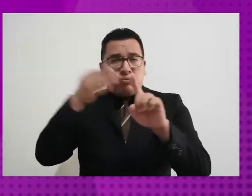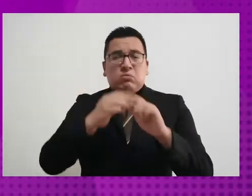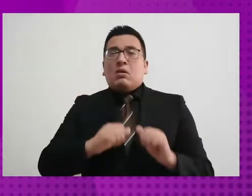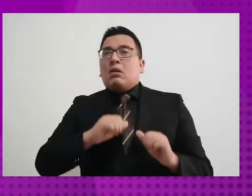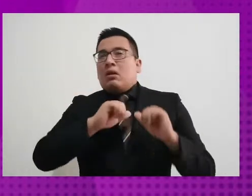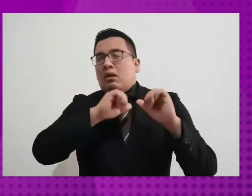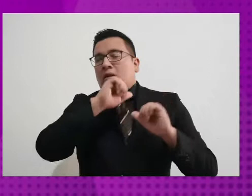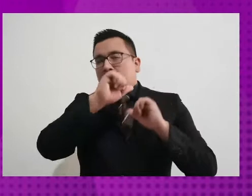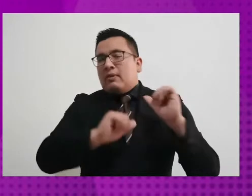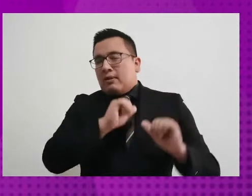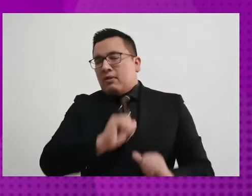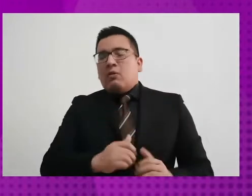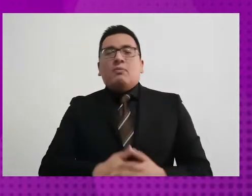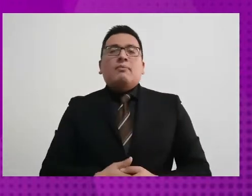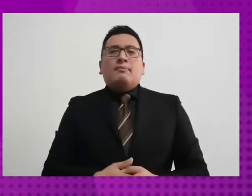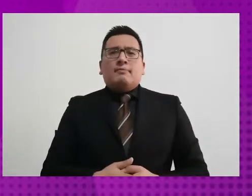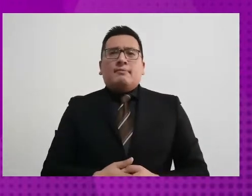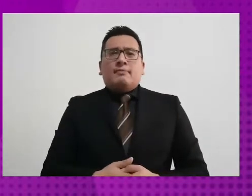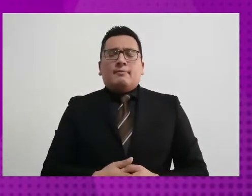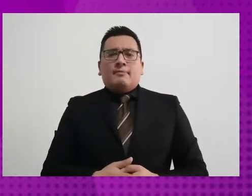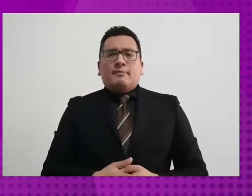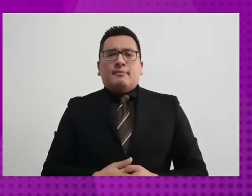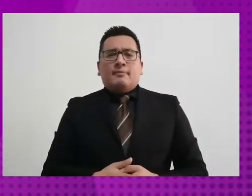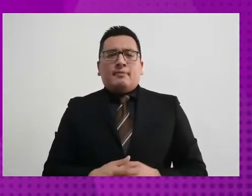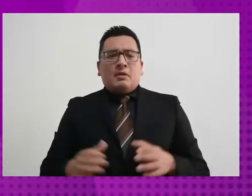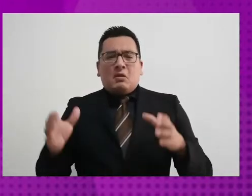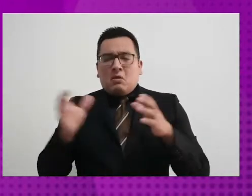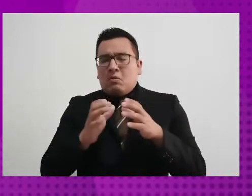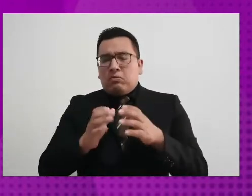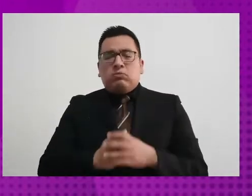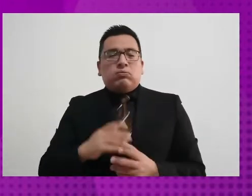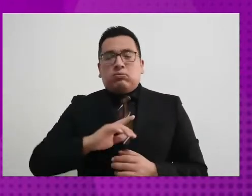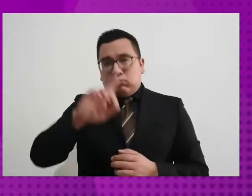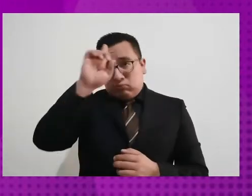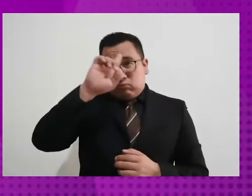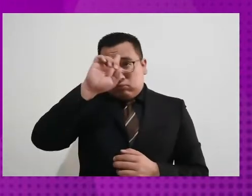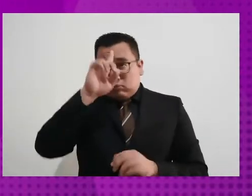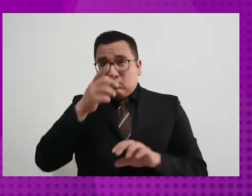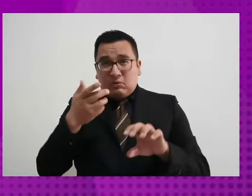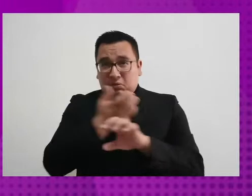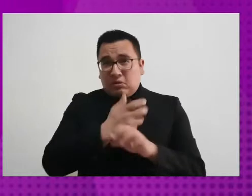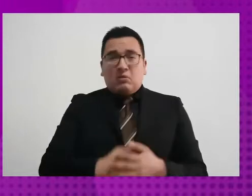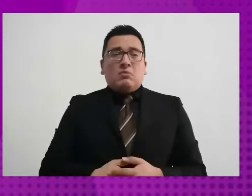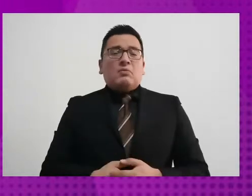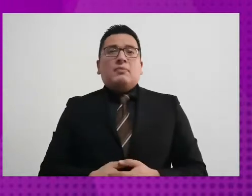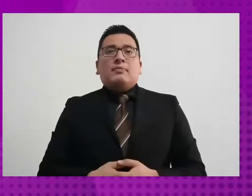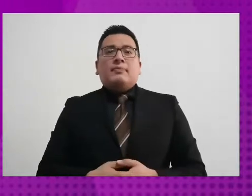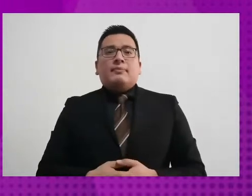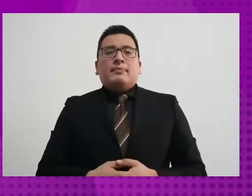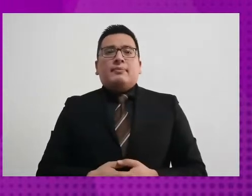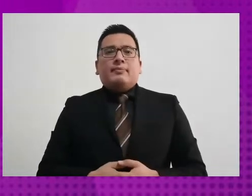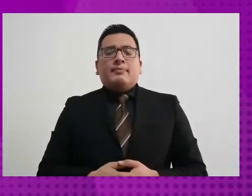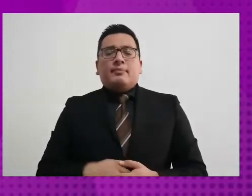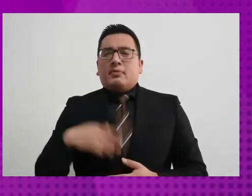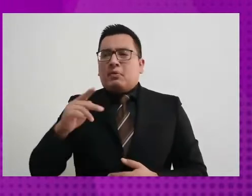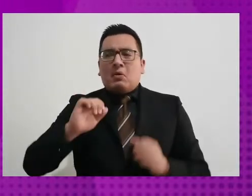pública. Es integrante de la Asociación Mexicana de Consejeras Estatales Electorales, ANSE, socia y fundadora de